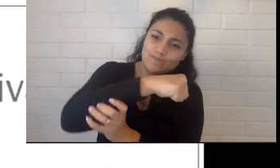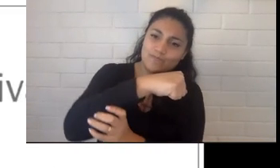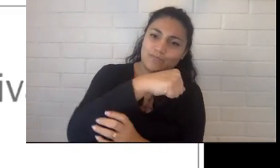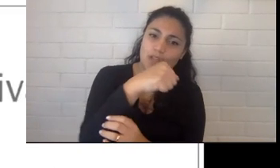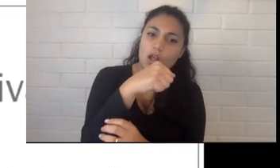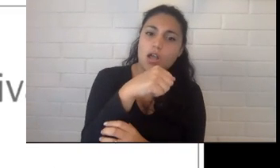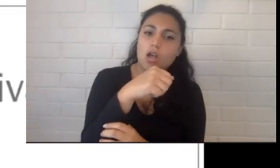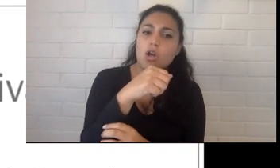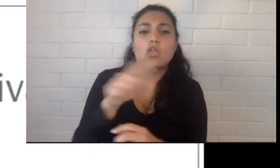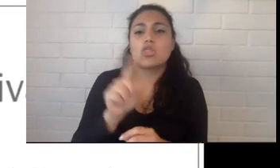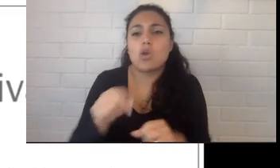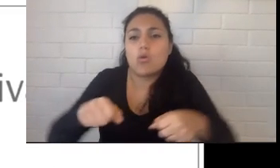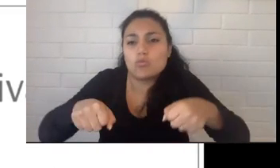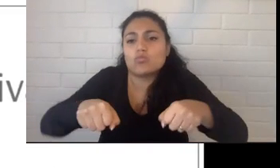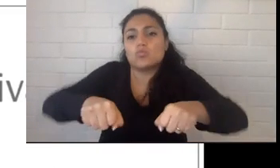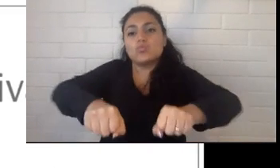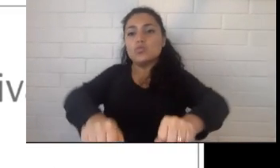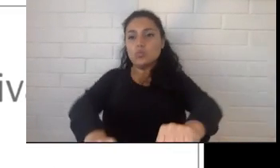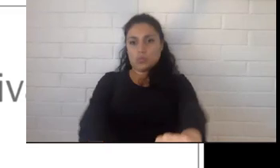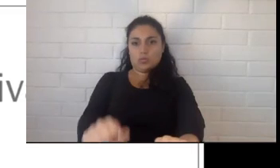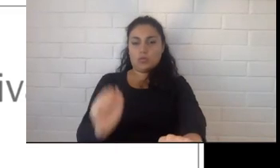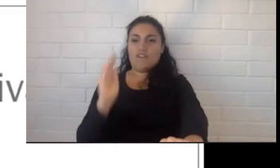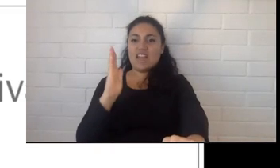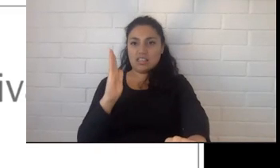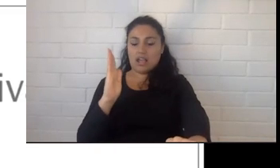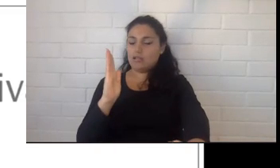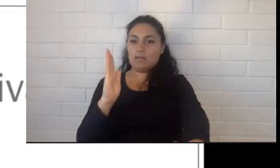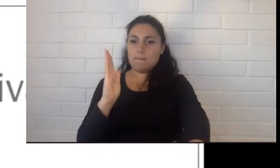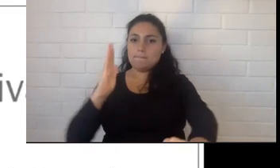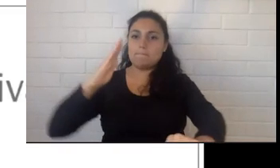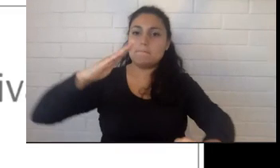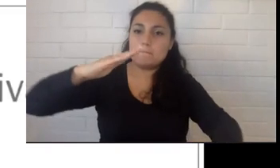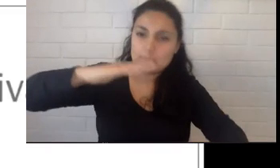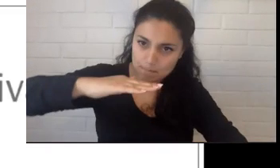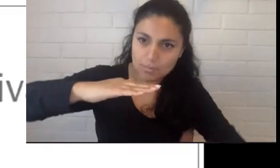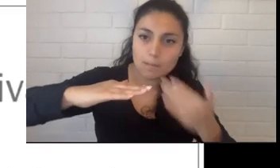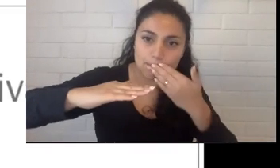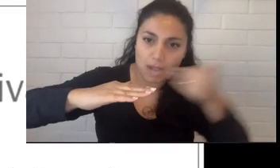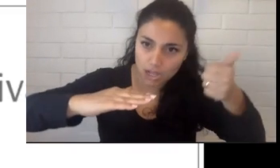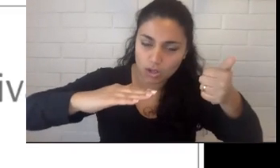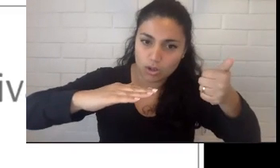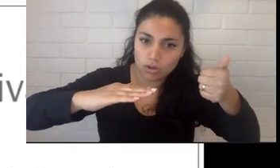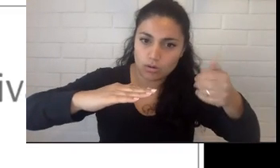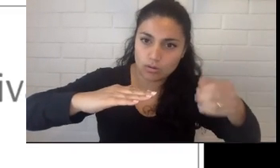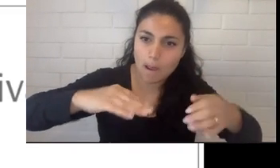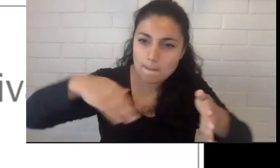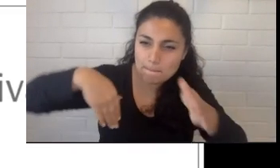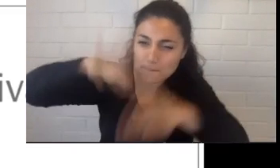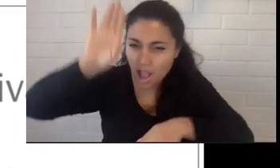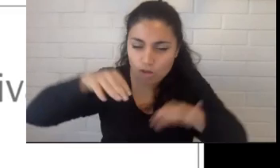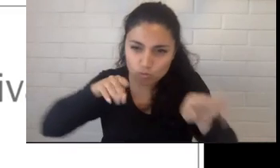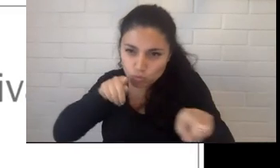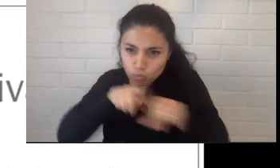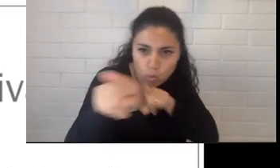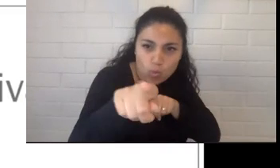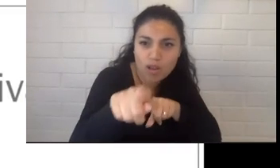vez de que vaya con su tronco vertical. ¿Por qué? Porque al estar con su tronco vertical genera una mayor fuerza de roce con el viento,